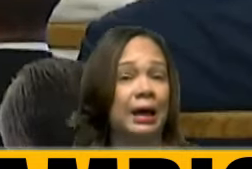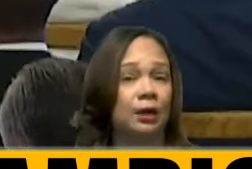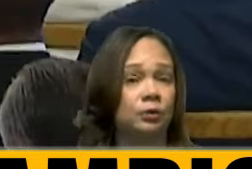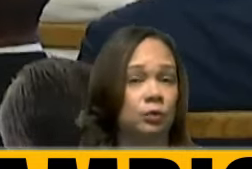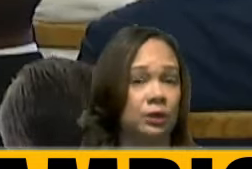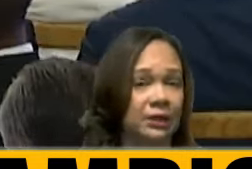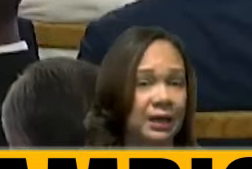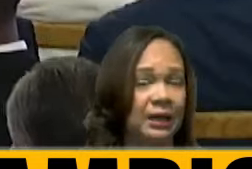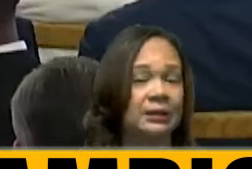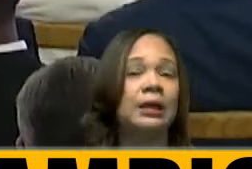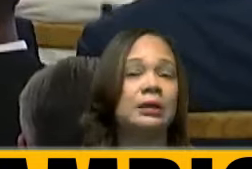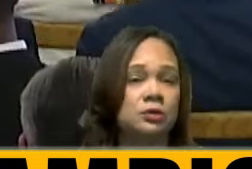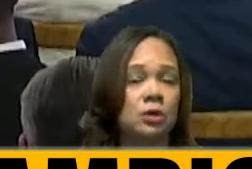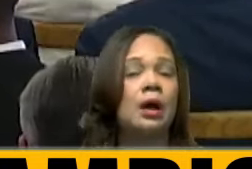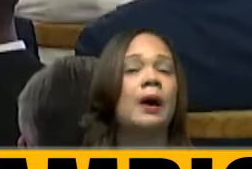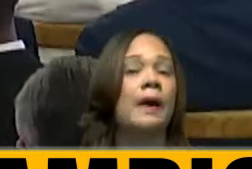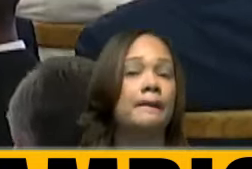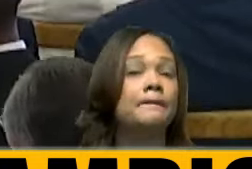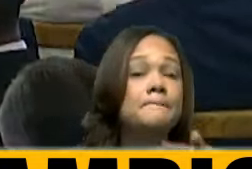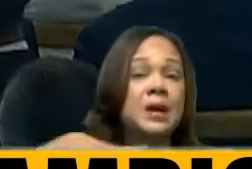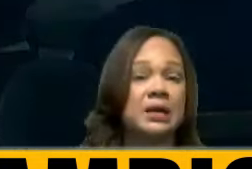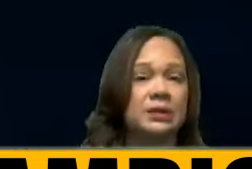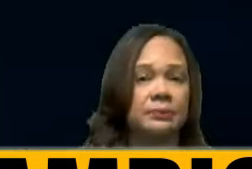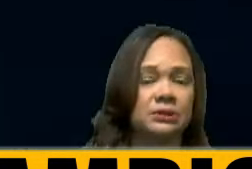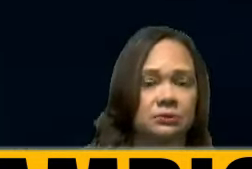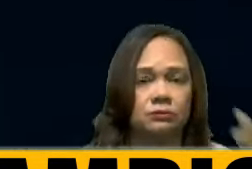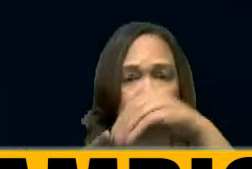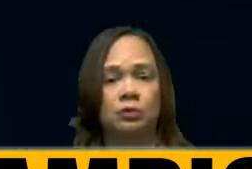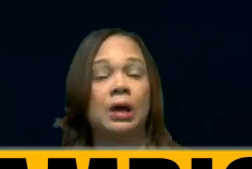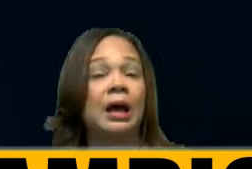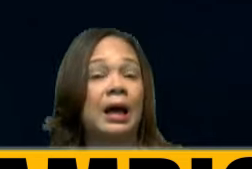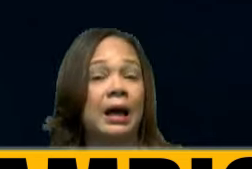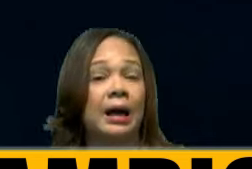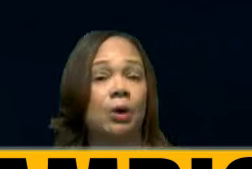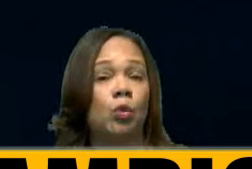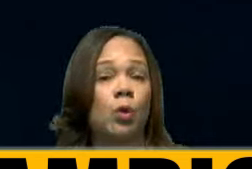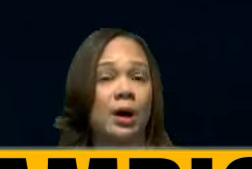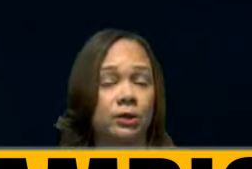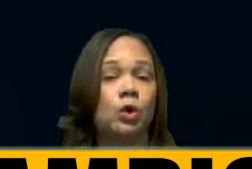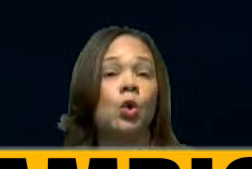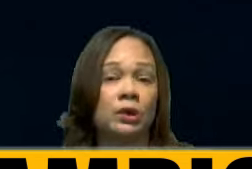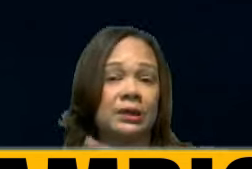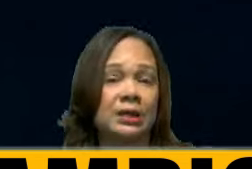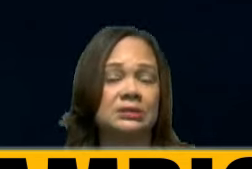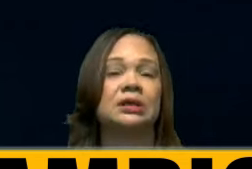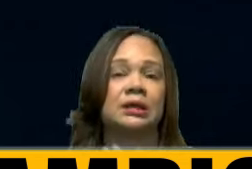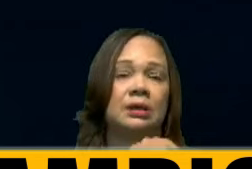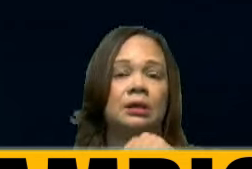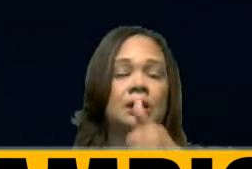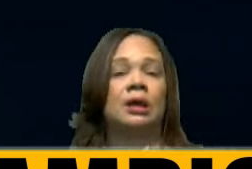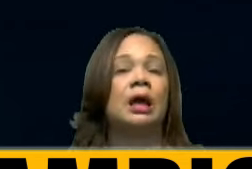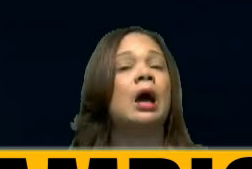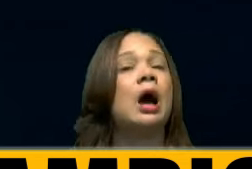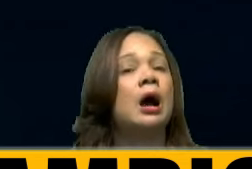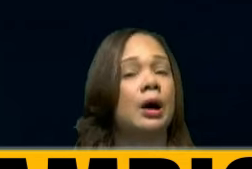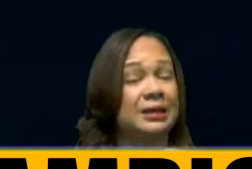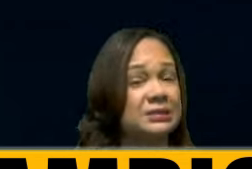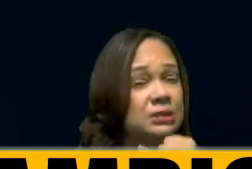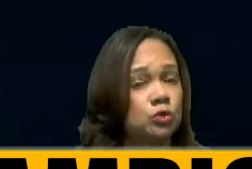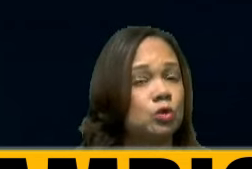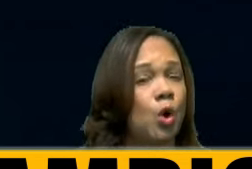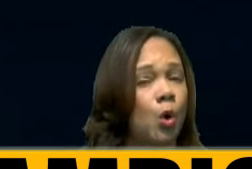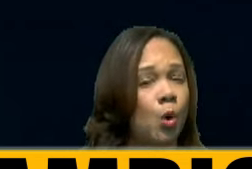marítimos anamar se fusionará con el acuario nacional y se estará creando el Instituto oceanográfico con